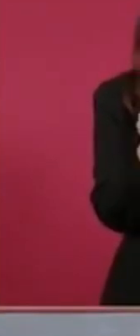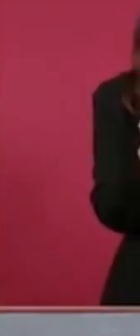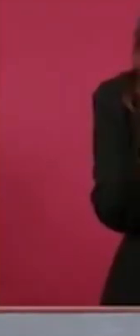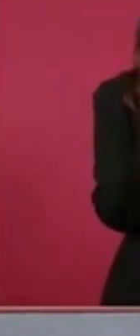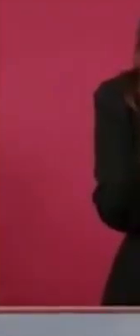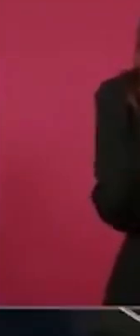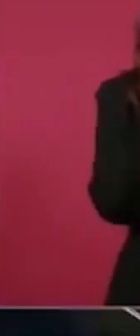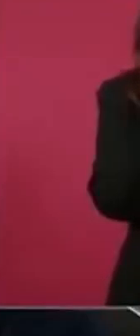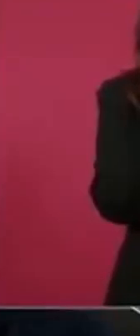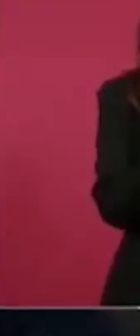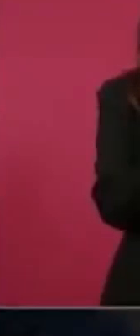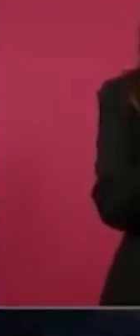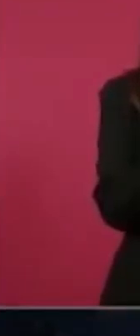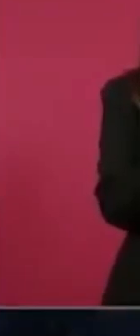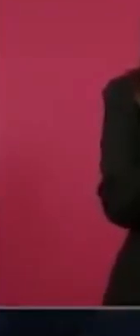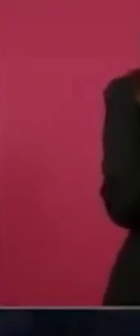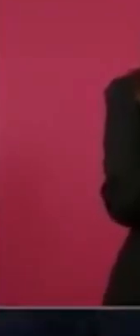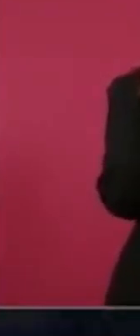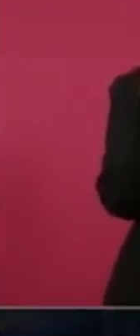Del